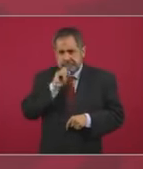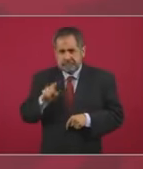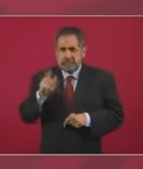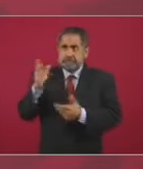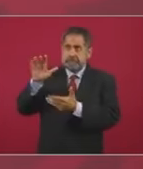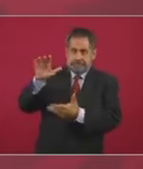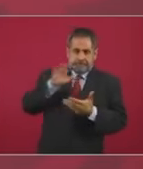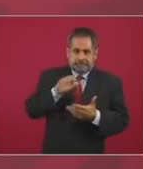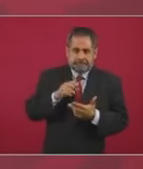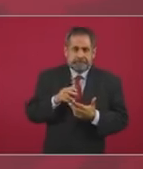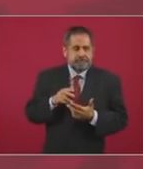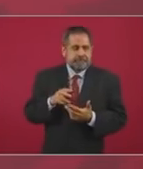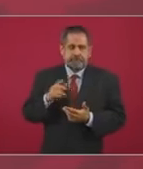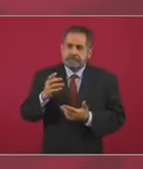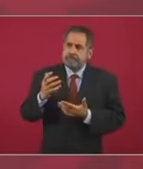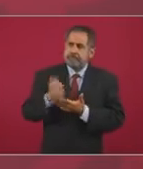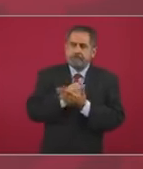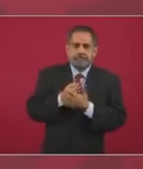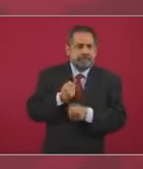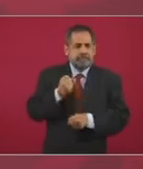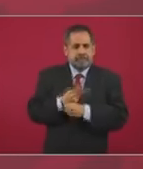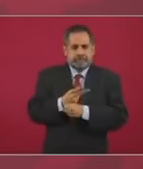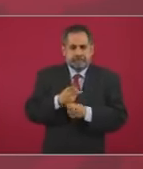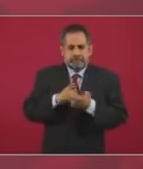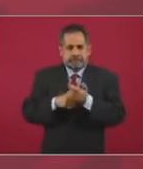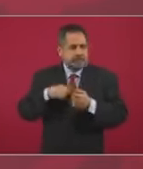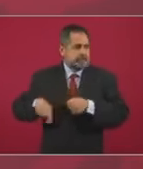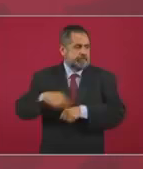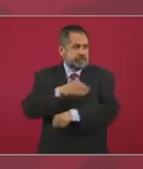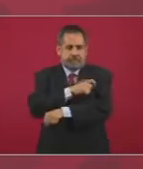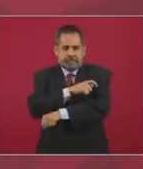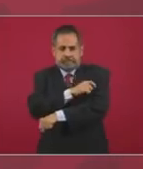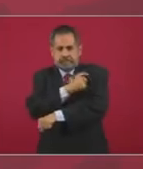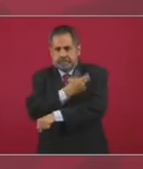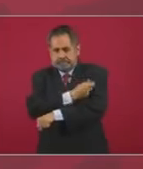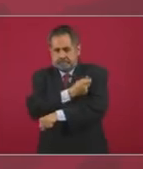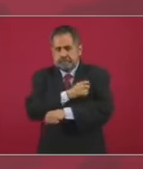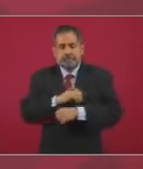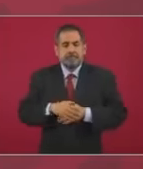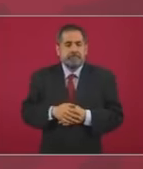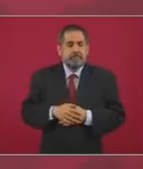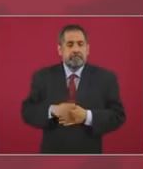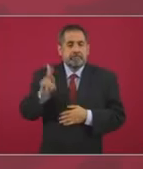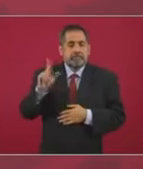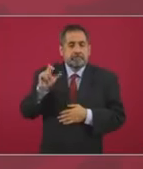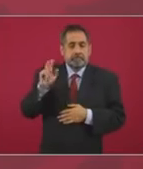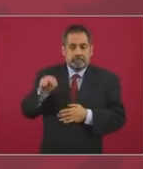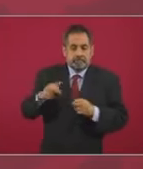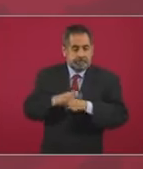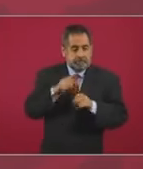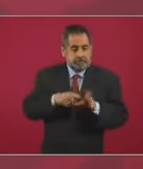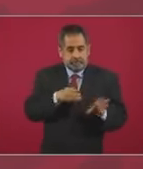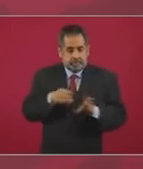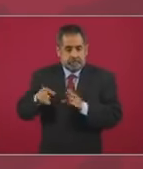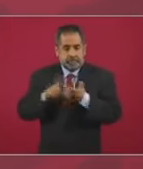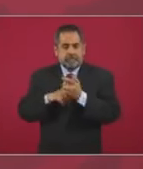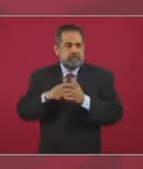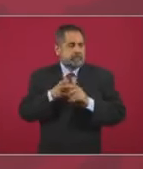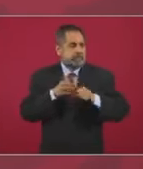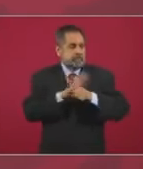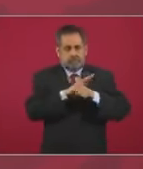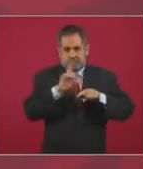tener acceso oportuno a estas vacunas. El Plan Nacional de Vacunación para prevenir COVID,